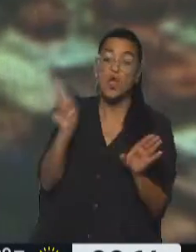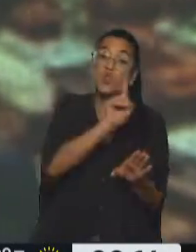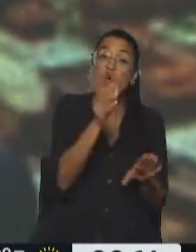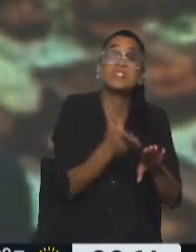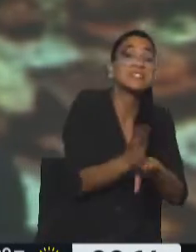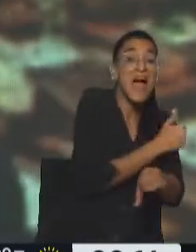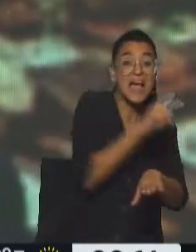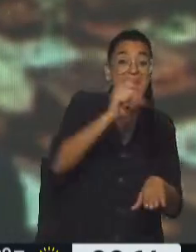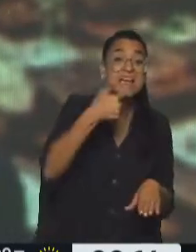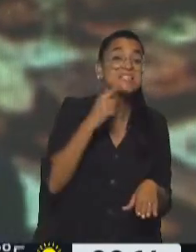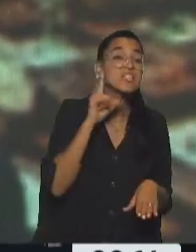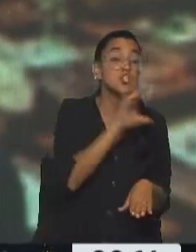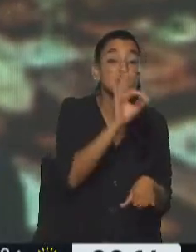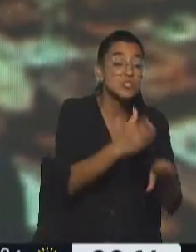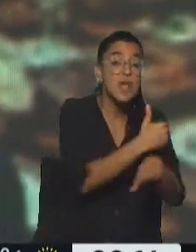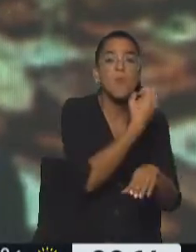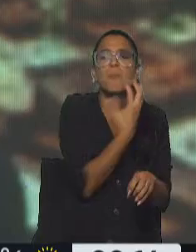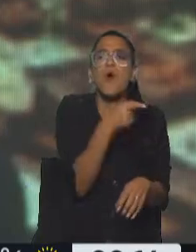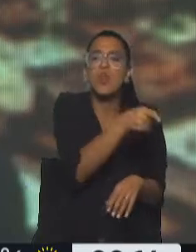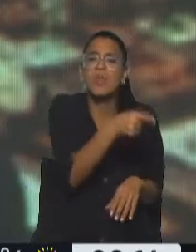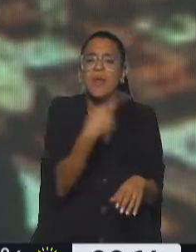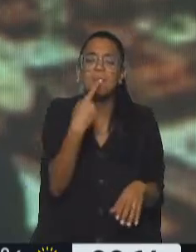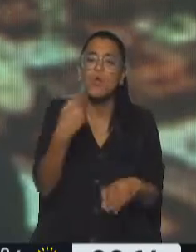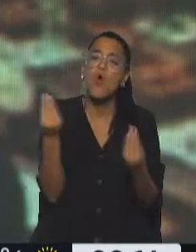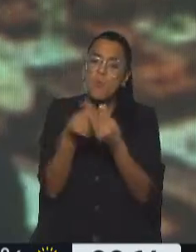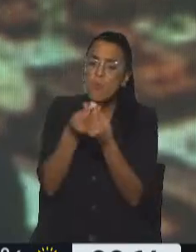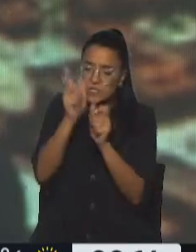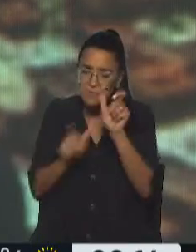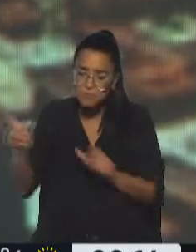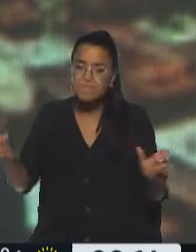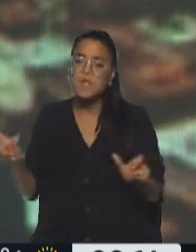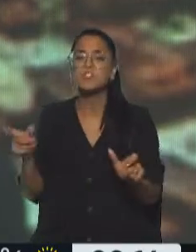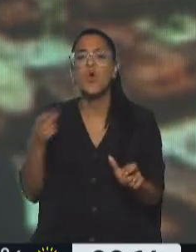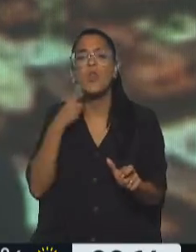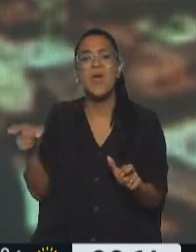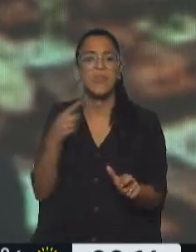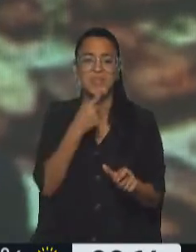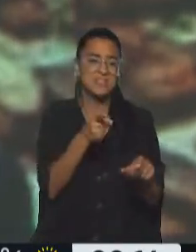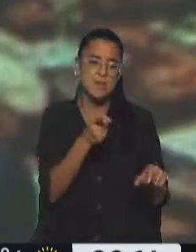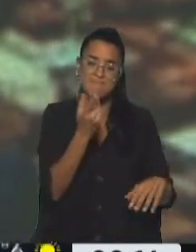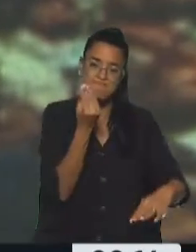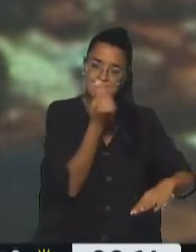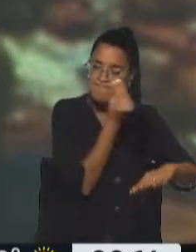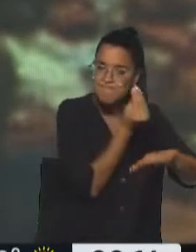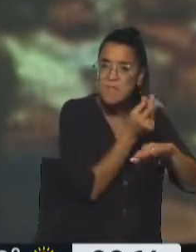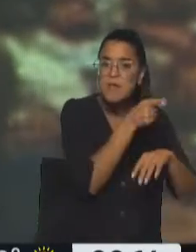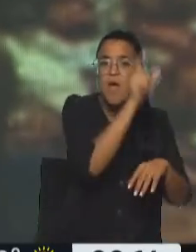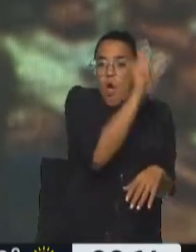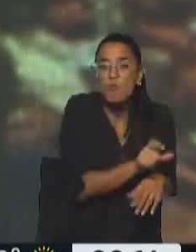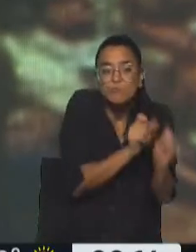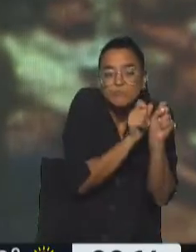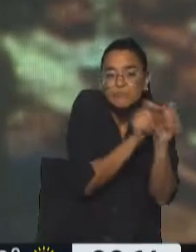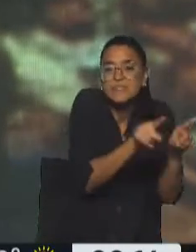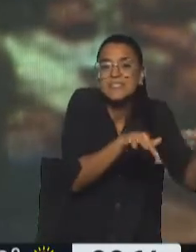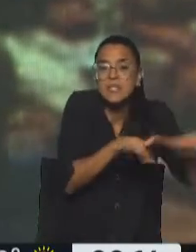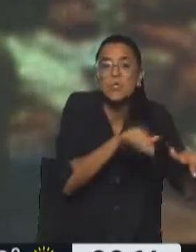Castillo por una supuesta figura que varios constitucionalistas advirtieron que no encaja en la figura o la